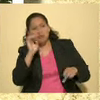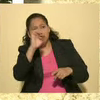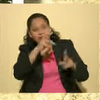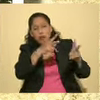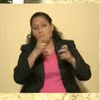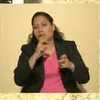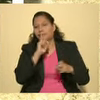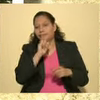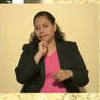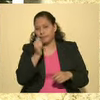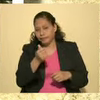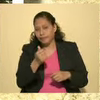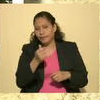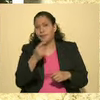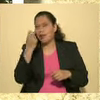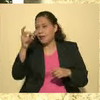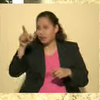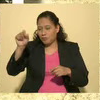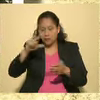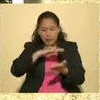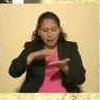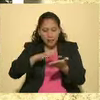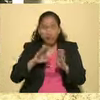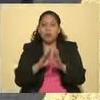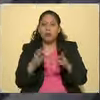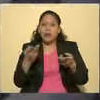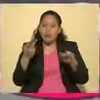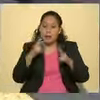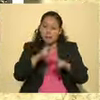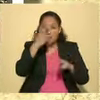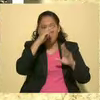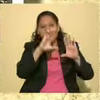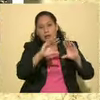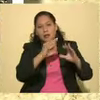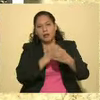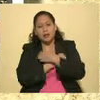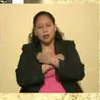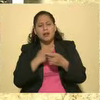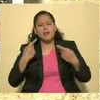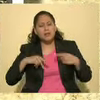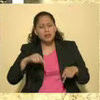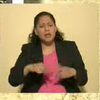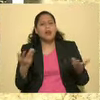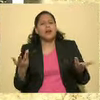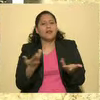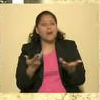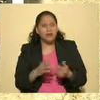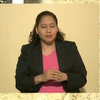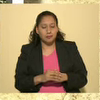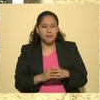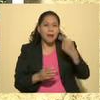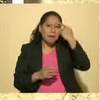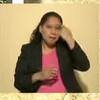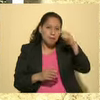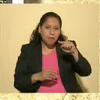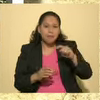aquí aplica perfectamente lo que tú has leído: invertir para educar. ¿Qué podemos hacer los ciudadanos justamente